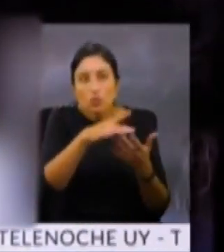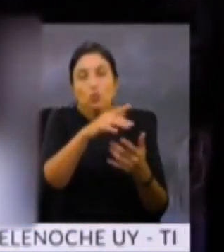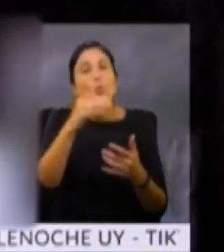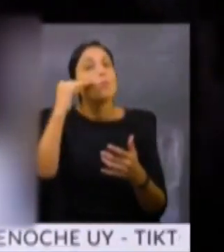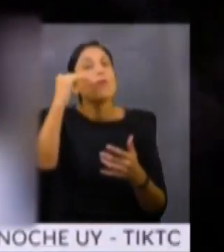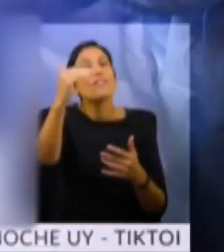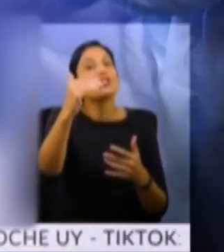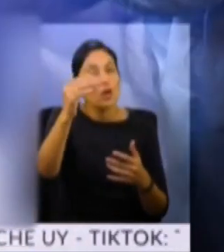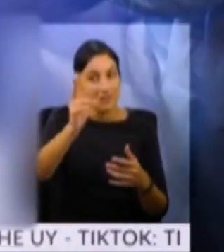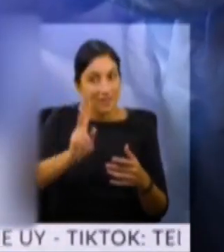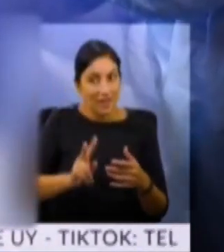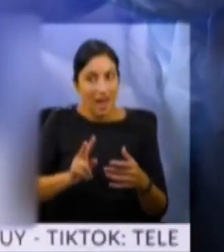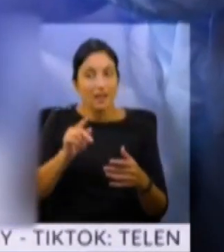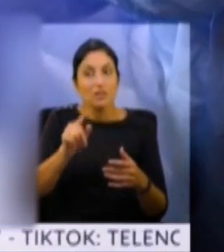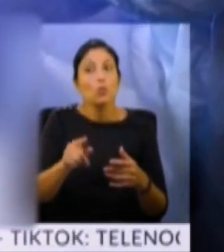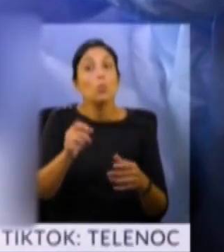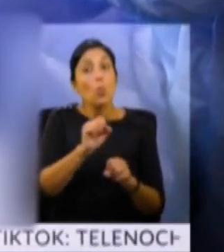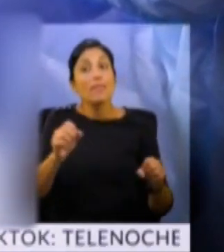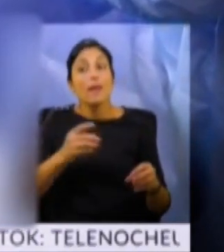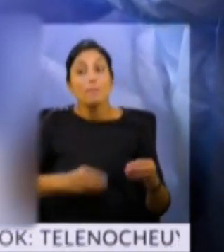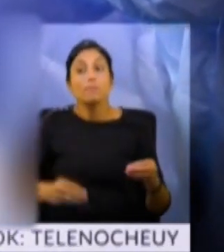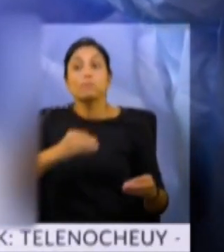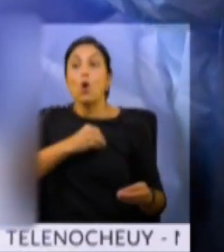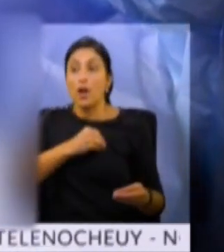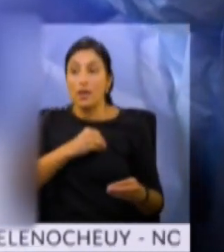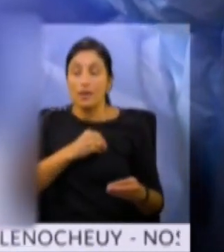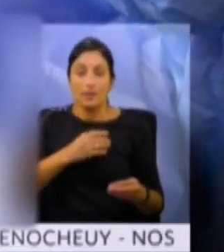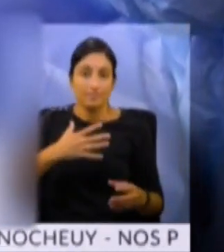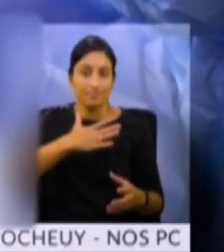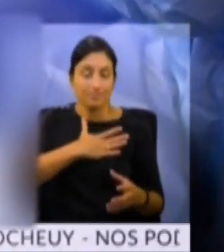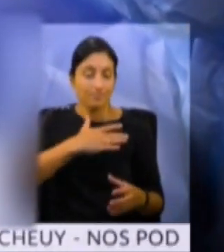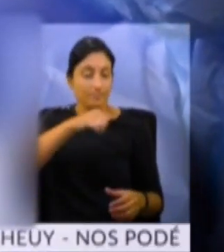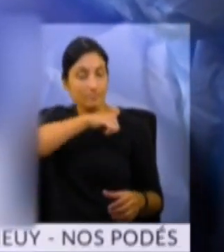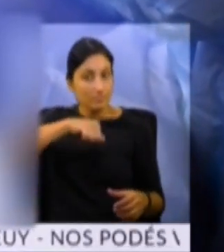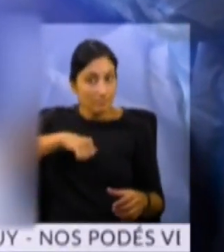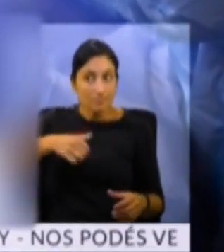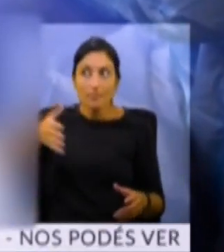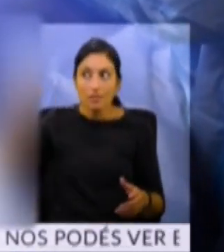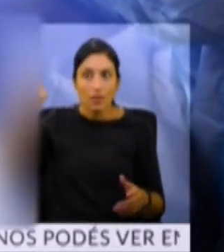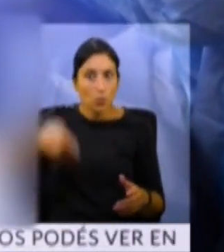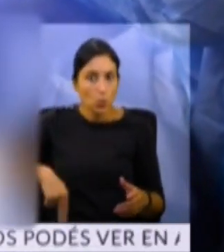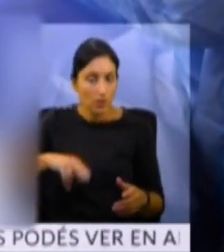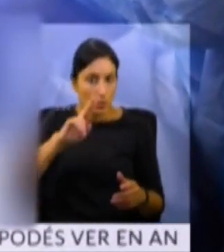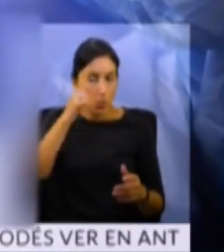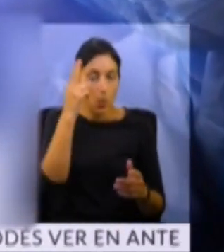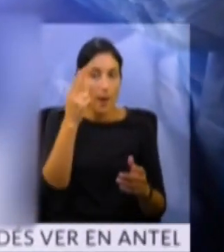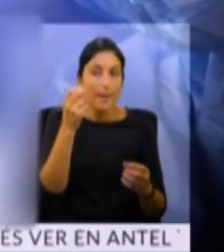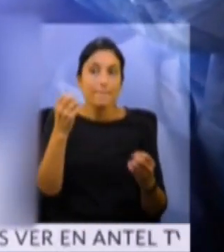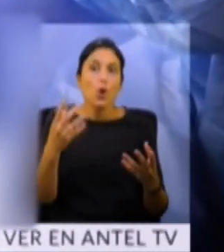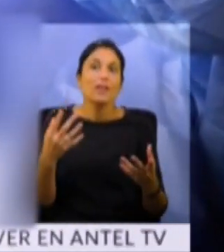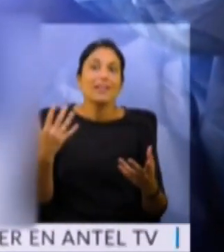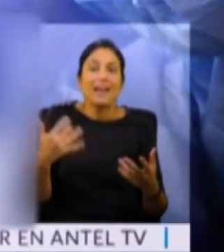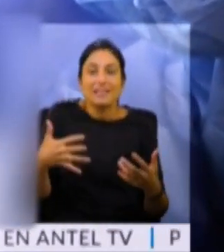en humanos, nunca se había realizado en perros en el país debido al elevado costo del dispositivo y los retos técnicos. Si bien la